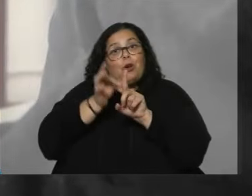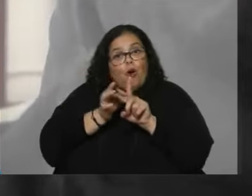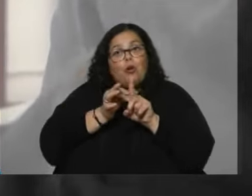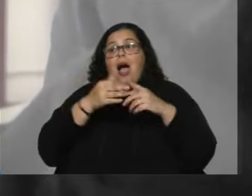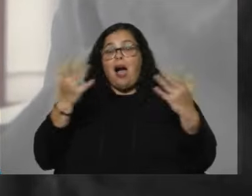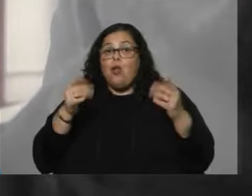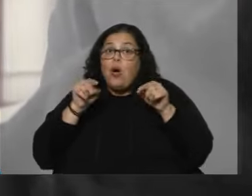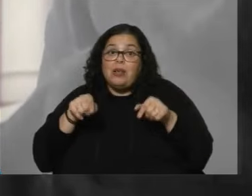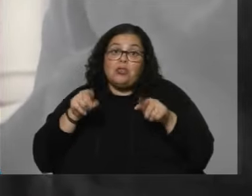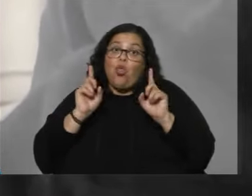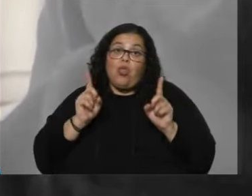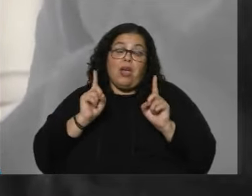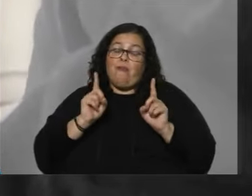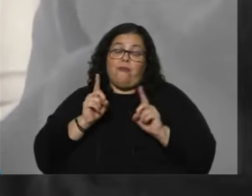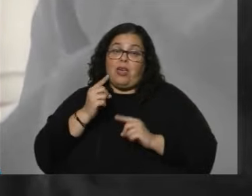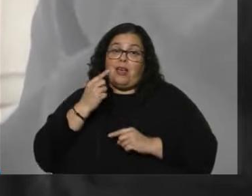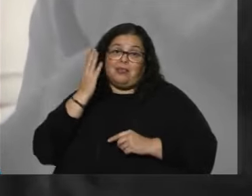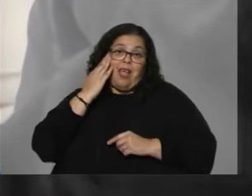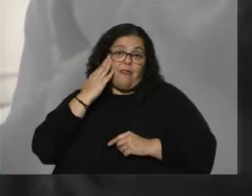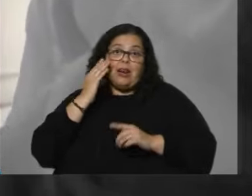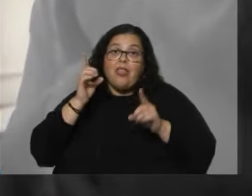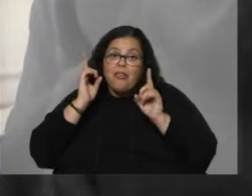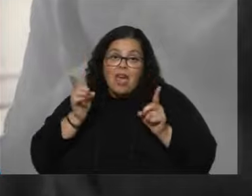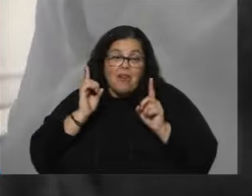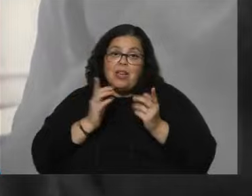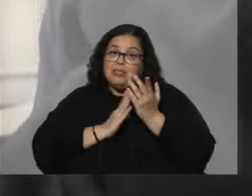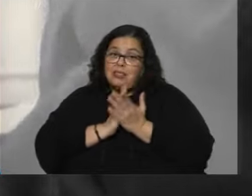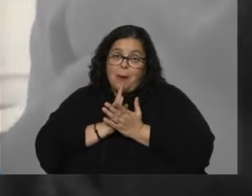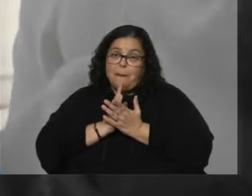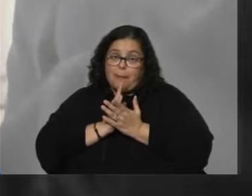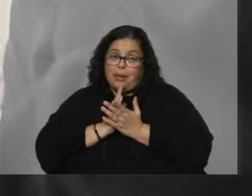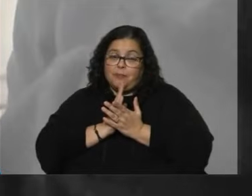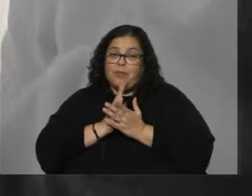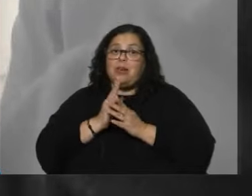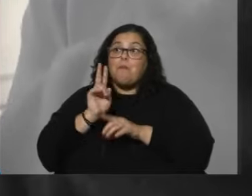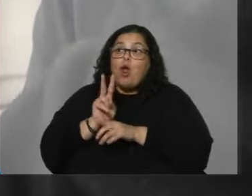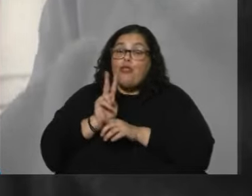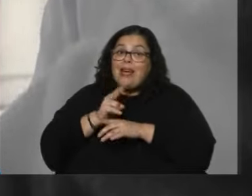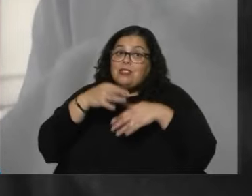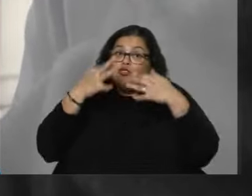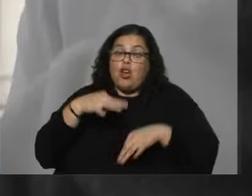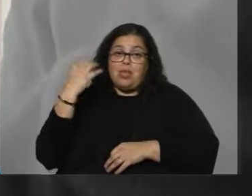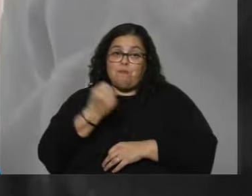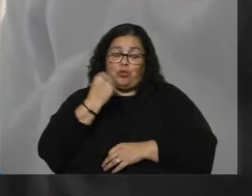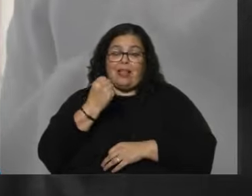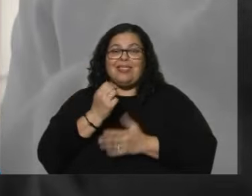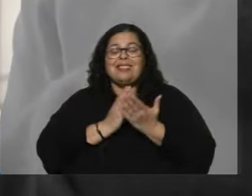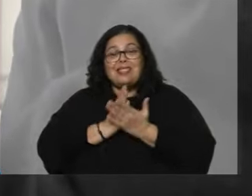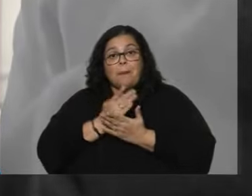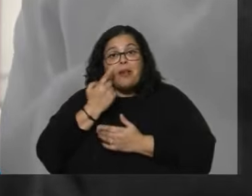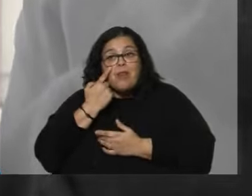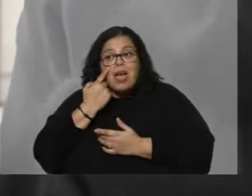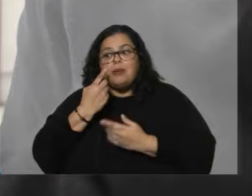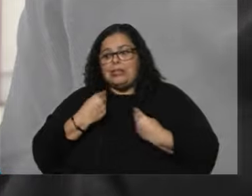es una realidad que debe ser notada y por lo tanto hay que tomar medidas adicionales, ¿verdad? La consulta precoz frente a la aparición